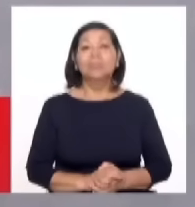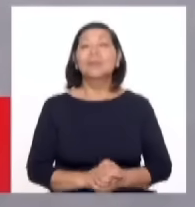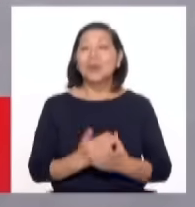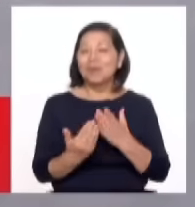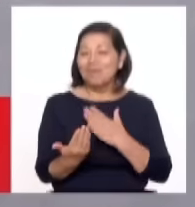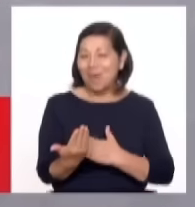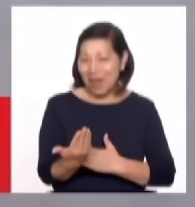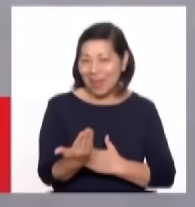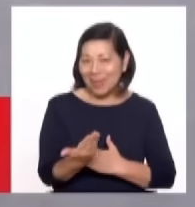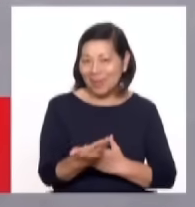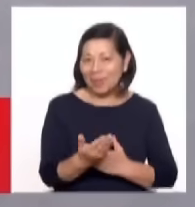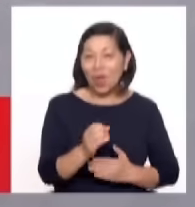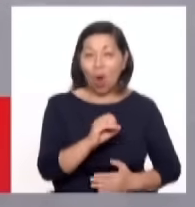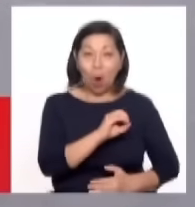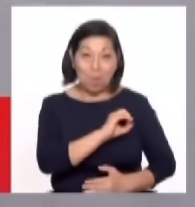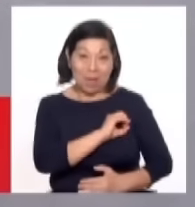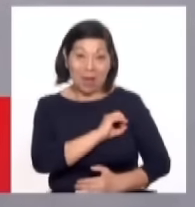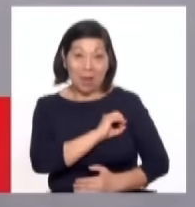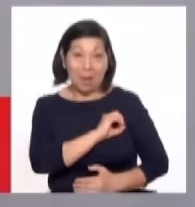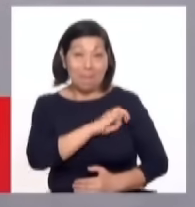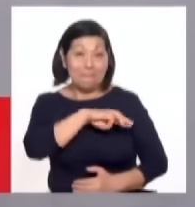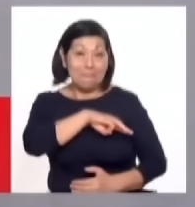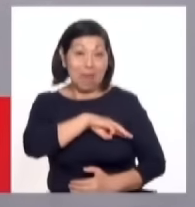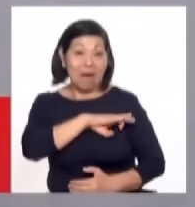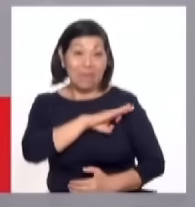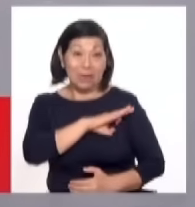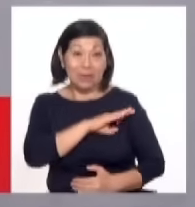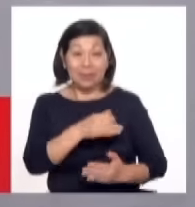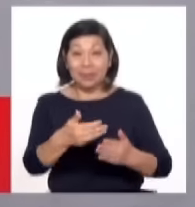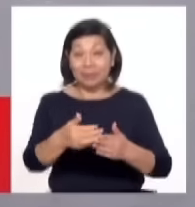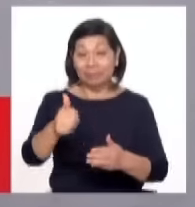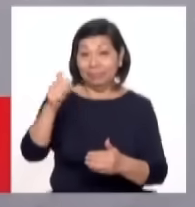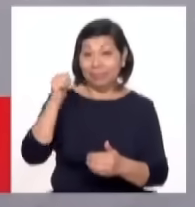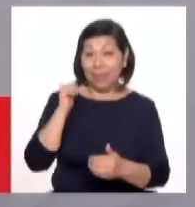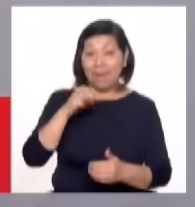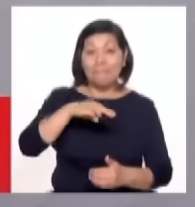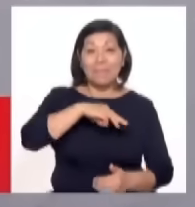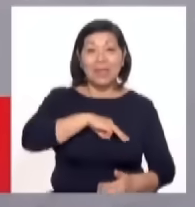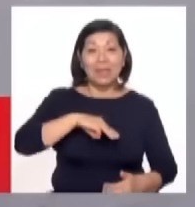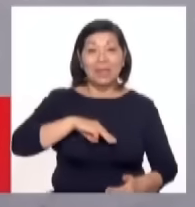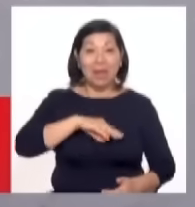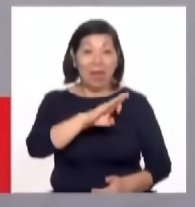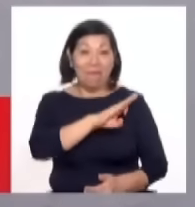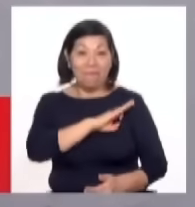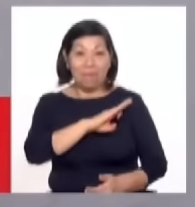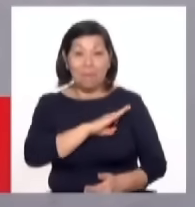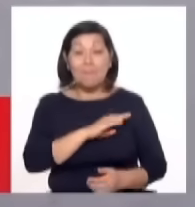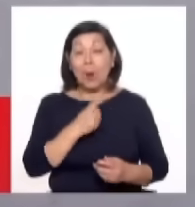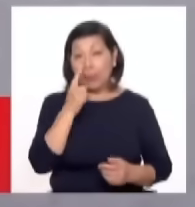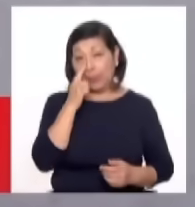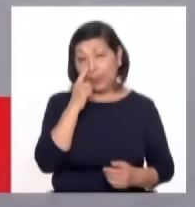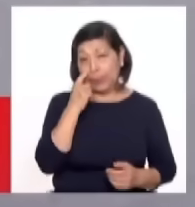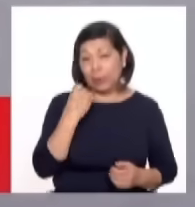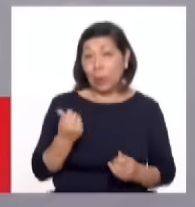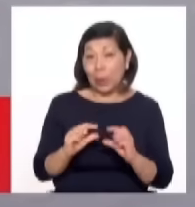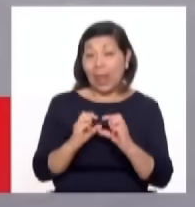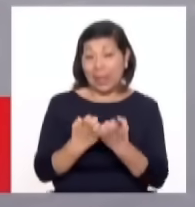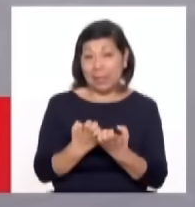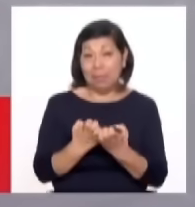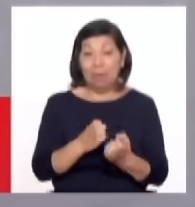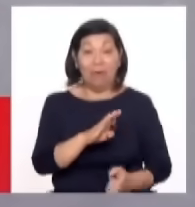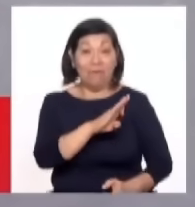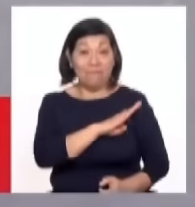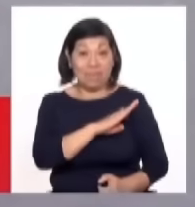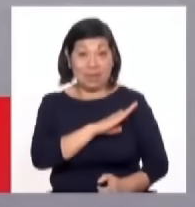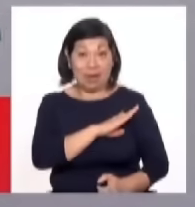Buenos días, Omar, María Fernanda. Así es, nos encontramos a la espalda de la sede del Ministerio Público, en donde en estos momentos un equipo de